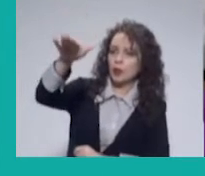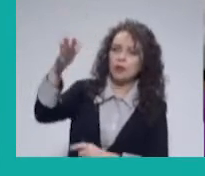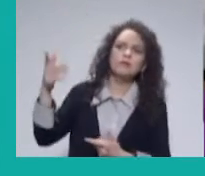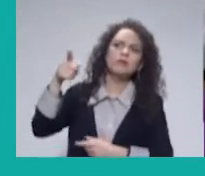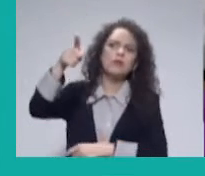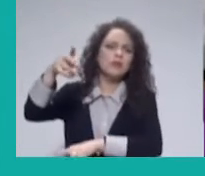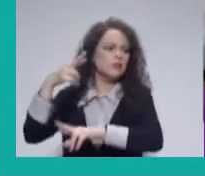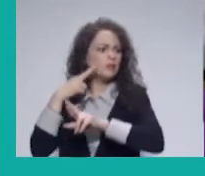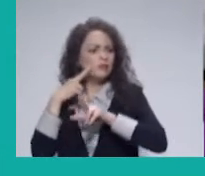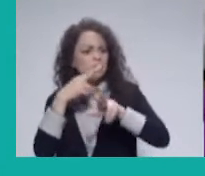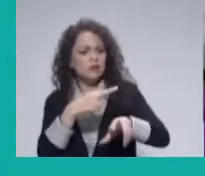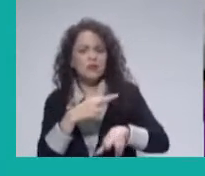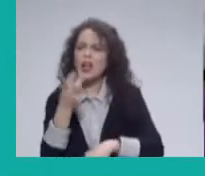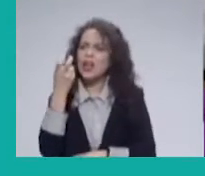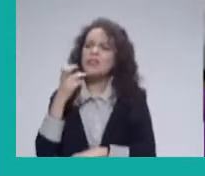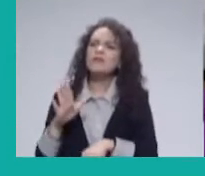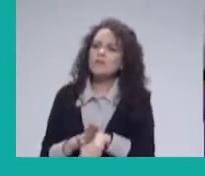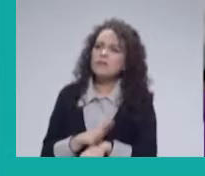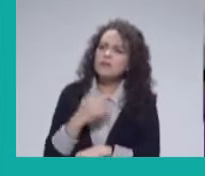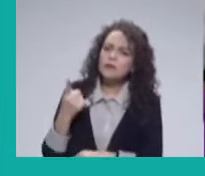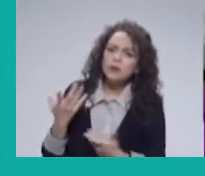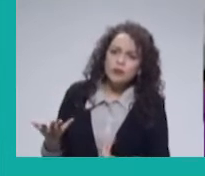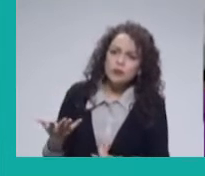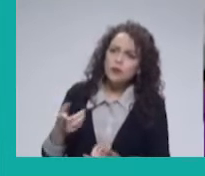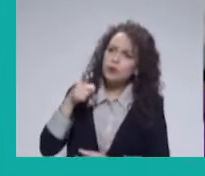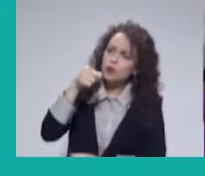le respondieron así? ¿Qué opinas?